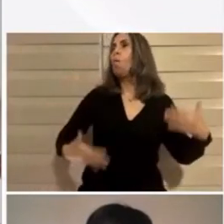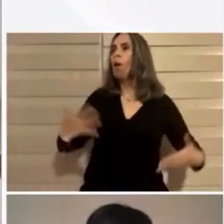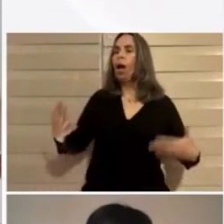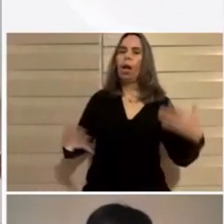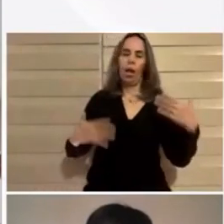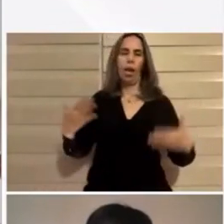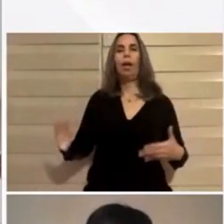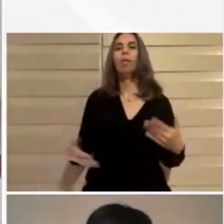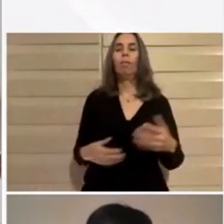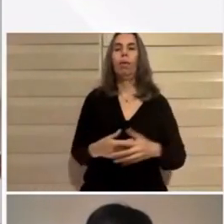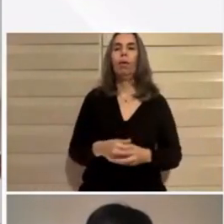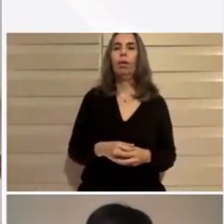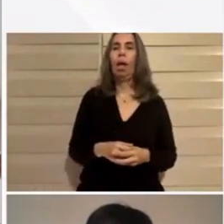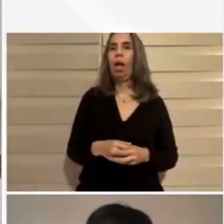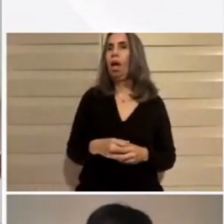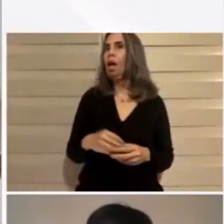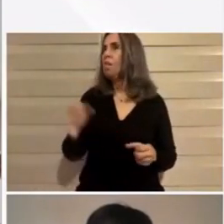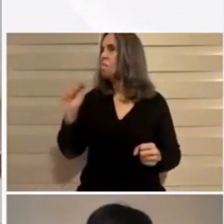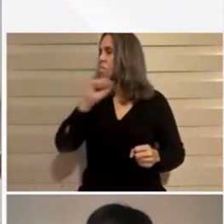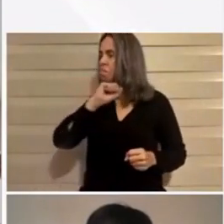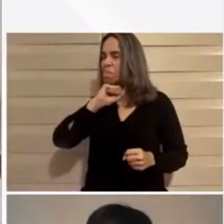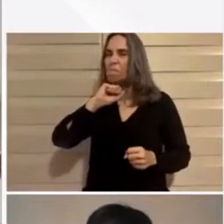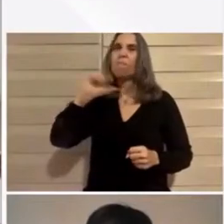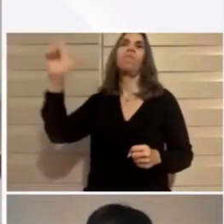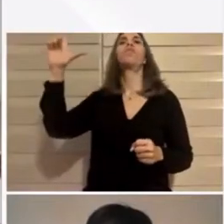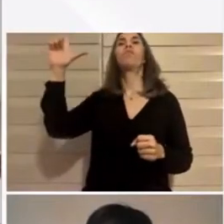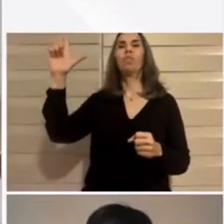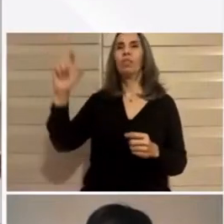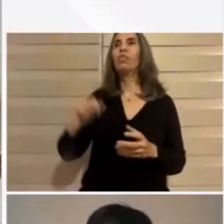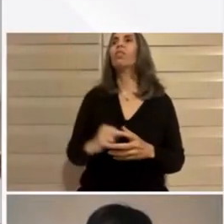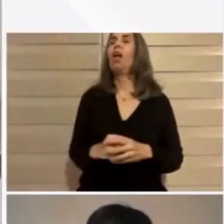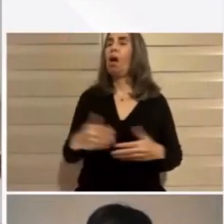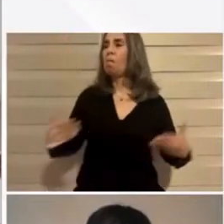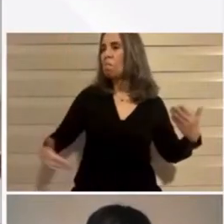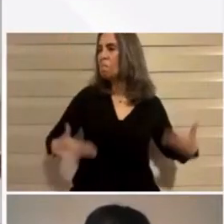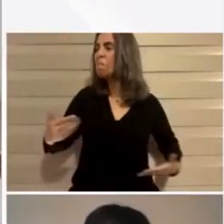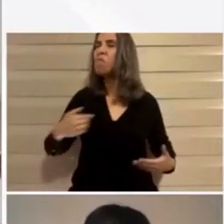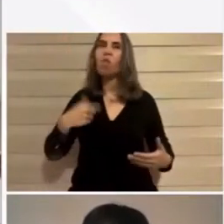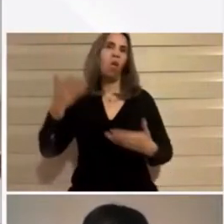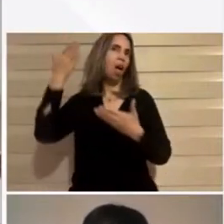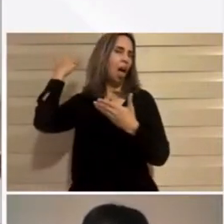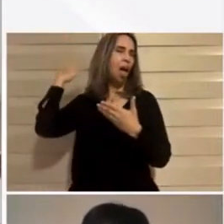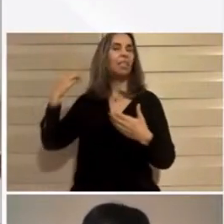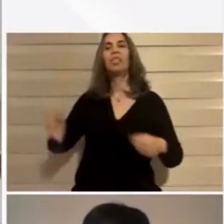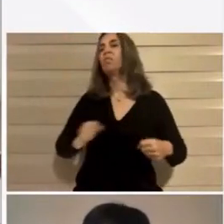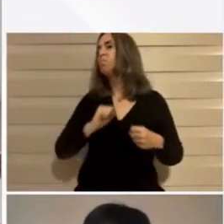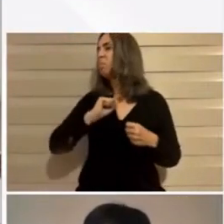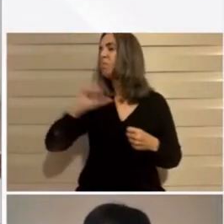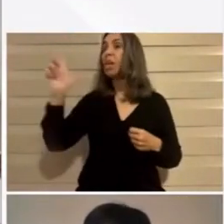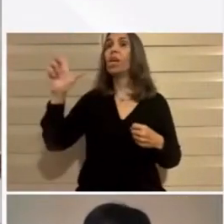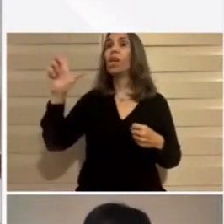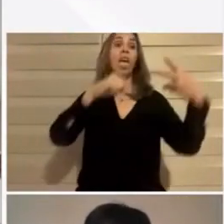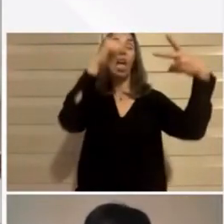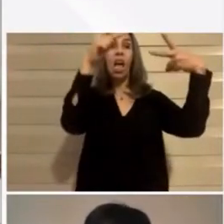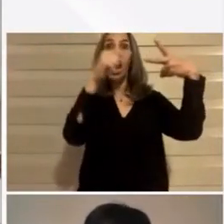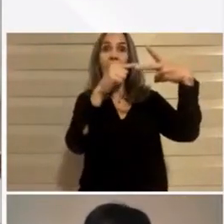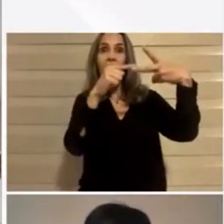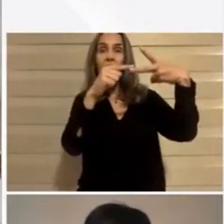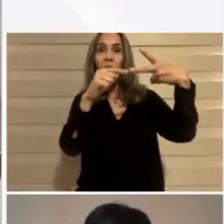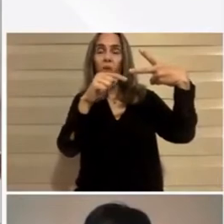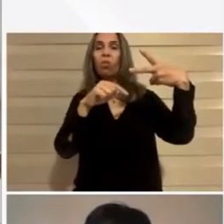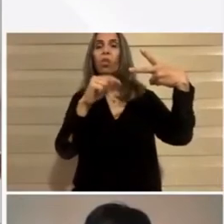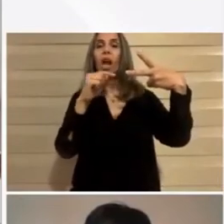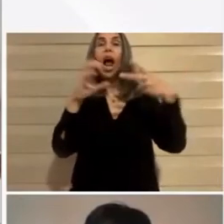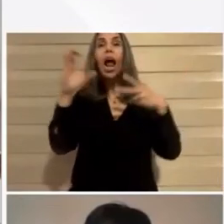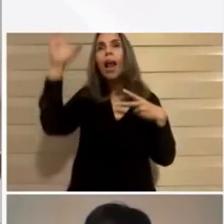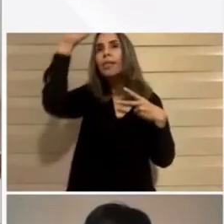llegué a grados profesionales, o sea, realmente me desarrollé como bailarina. Y después, la ciencia, porque